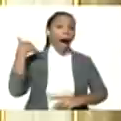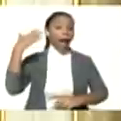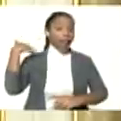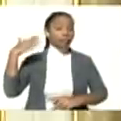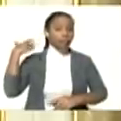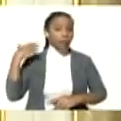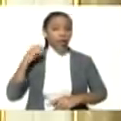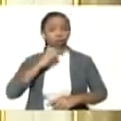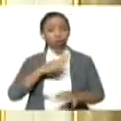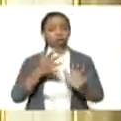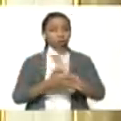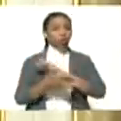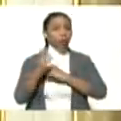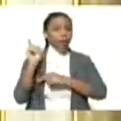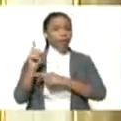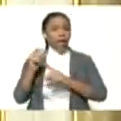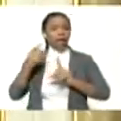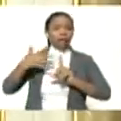persecución,